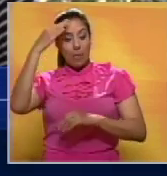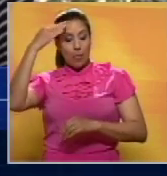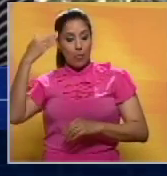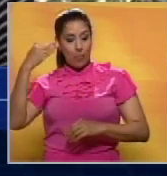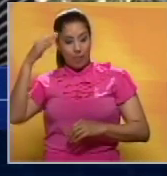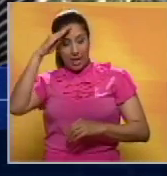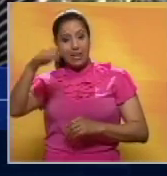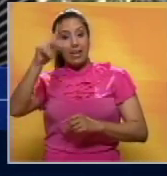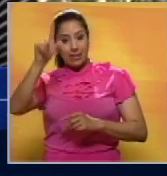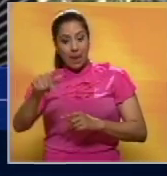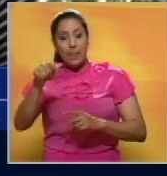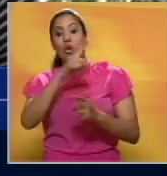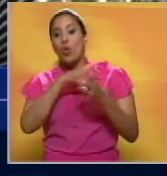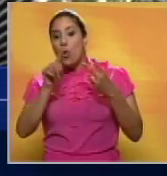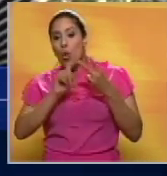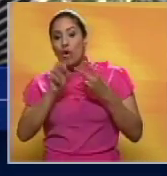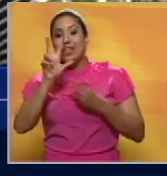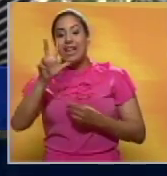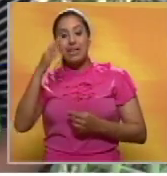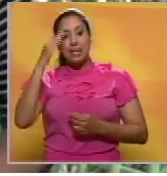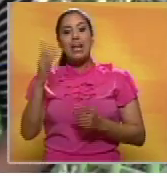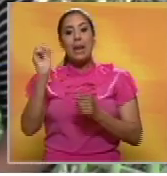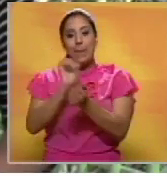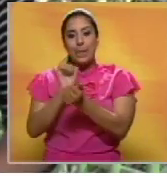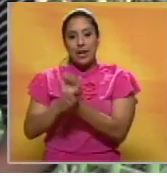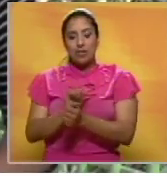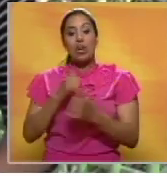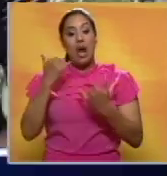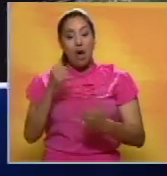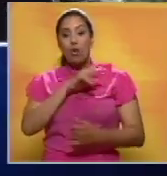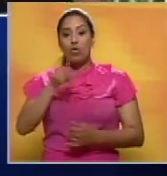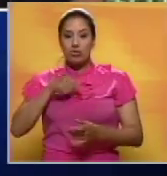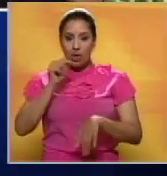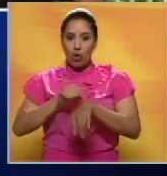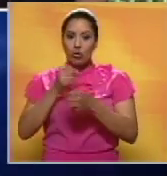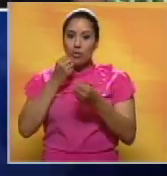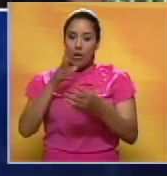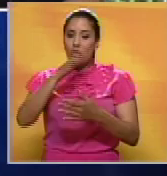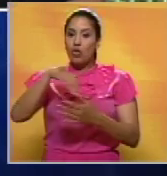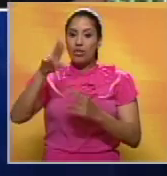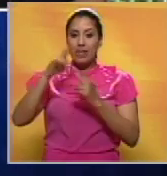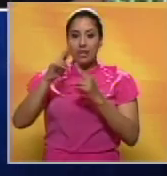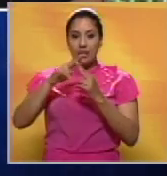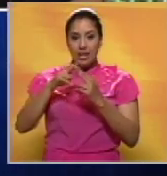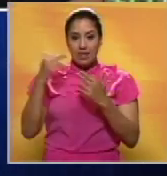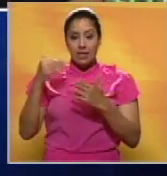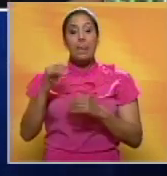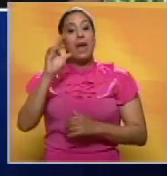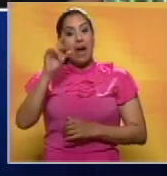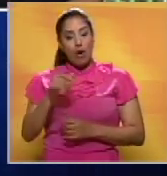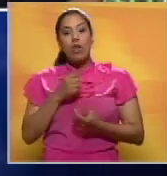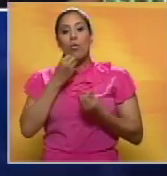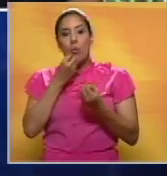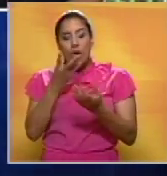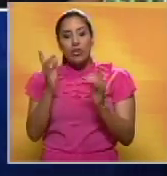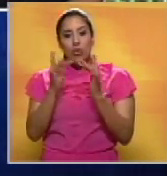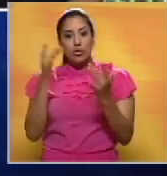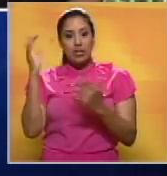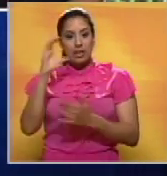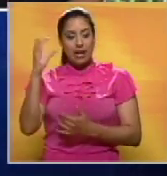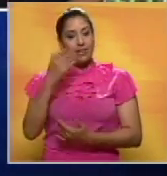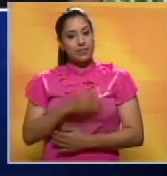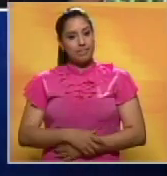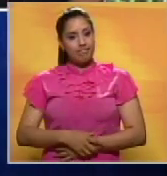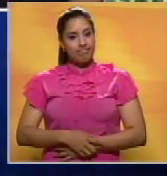de Politáchira y 3 guardias nacionales. Información que manejamos a esta hora desde la región andina del país, y con esta retornamos a